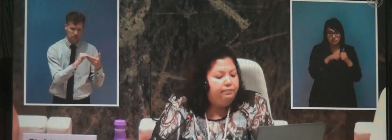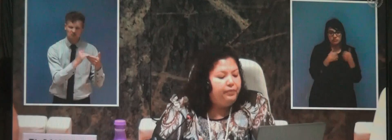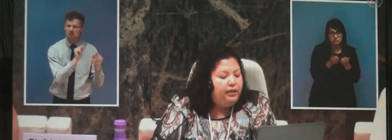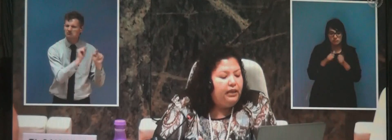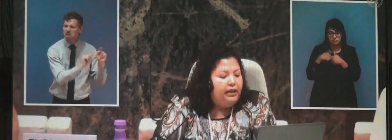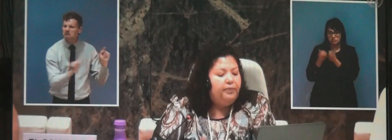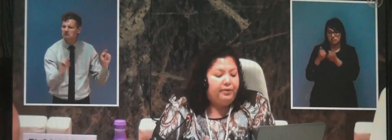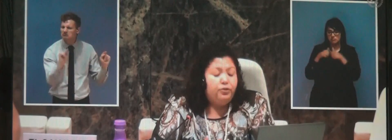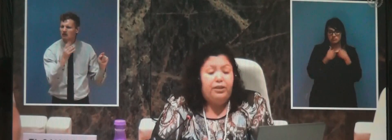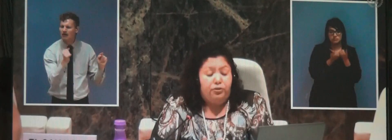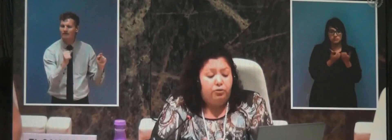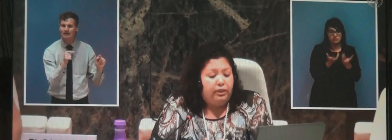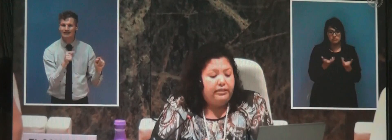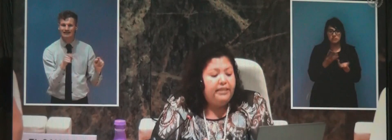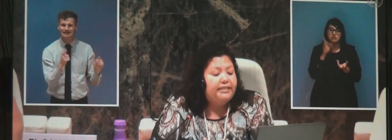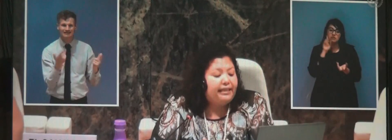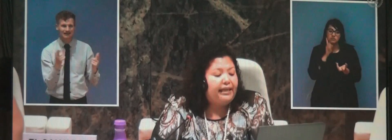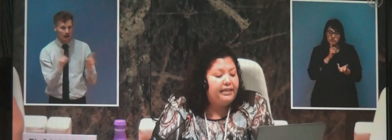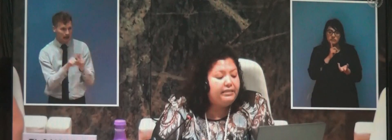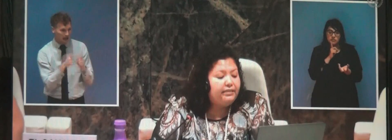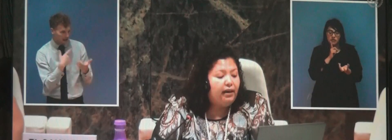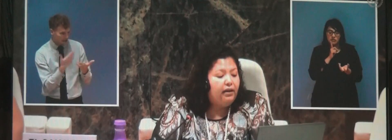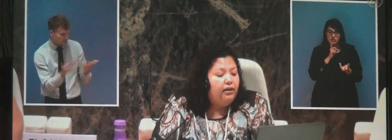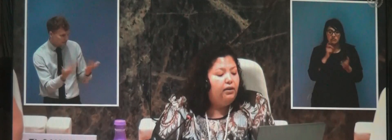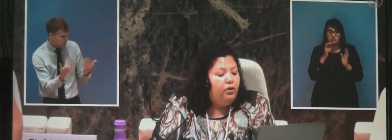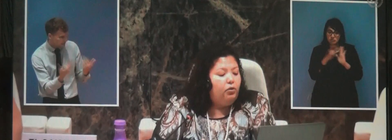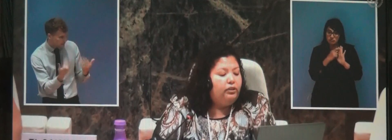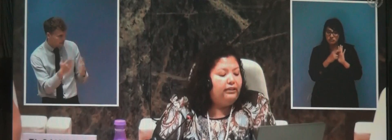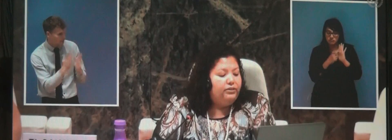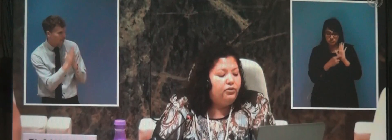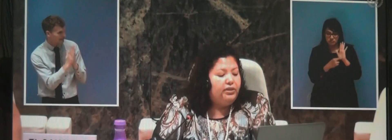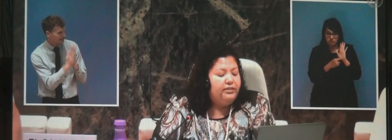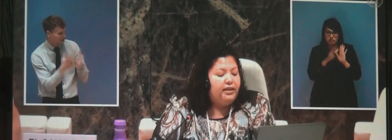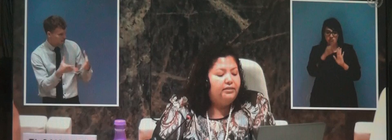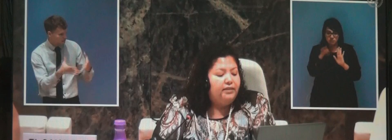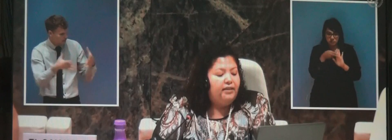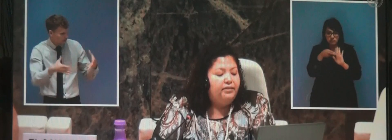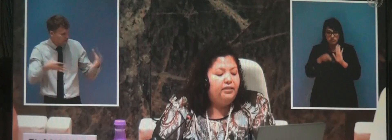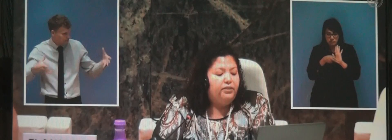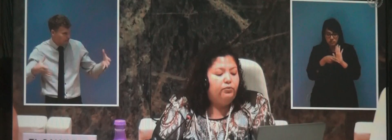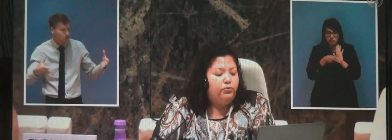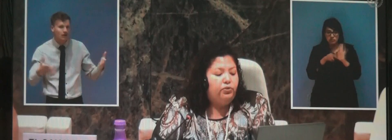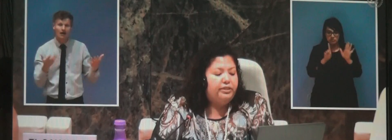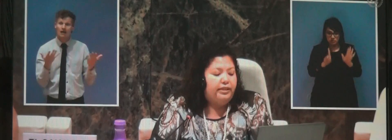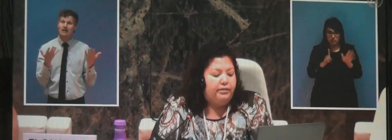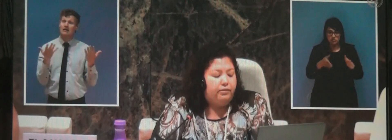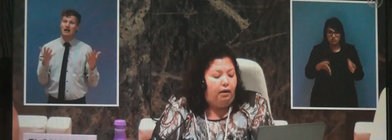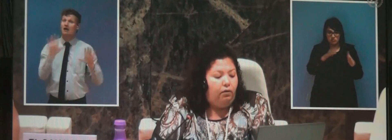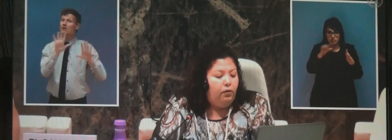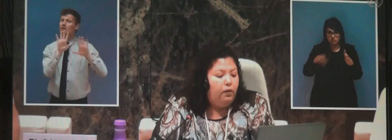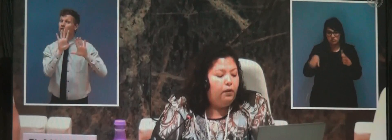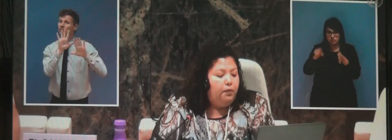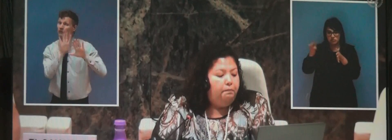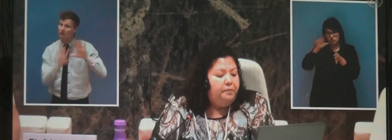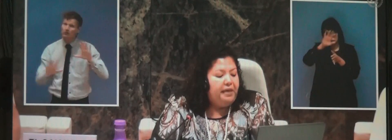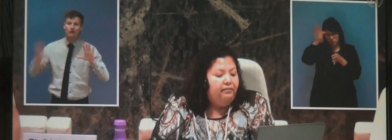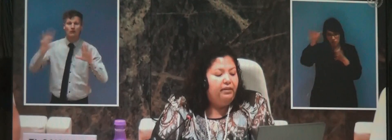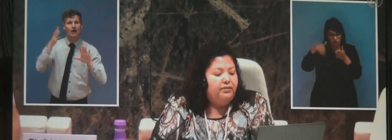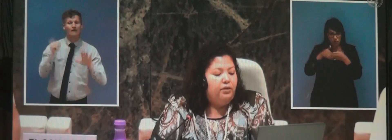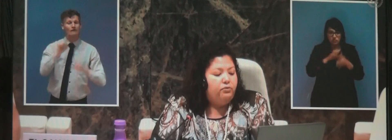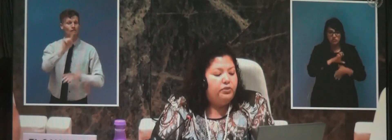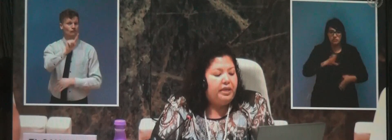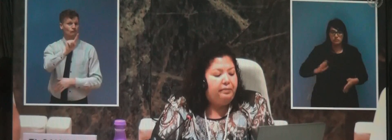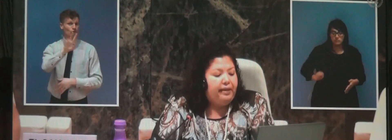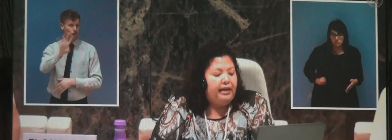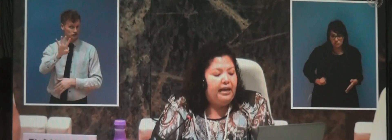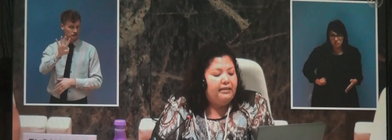asociaciones de personas sordas y se registra contrataciones en 6 instituciones del Estado. Mientras